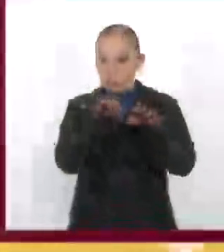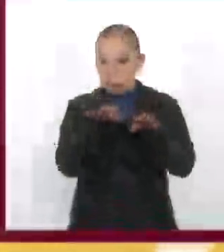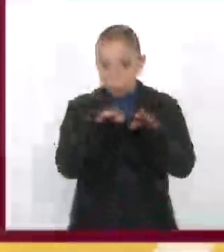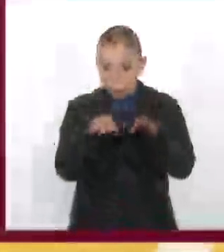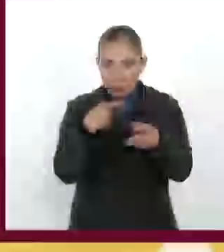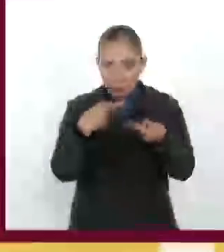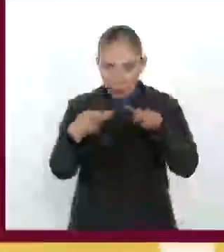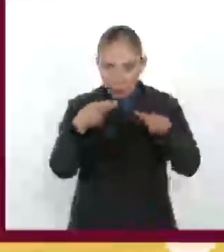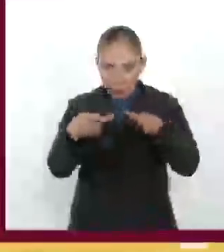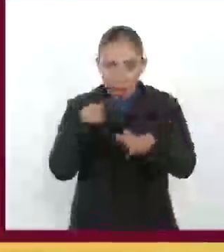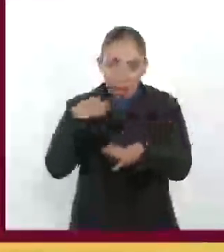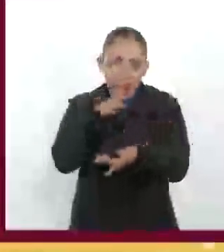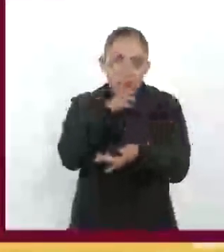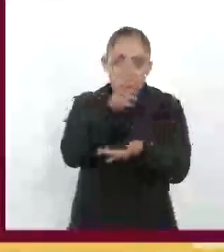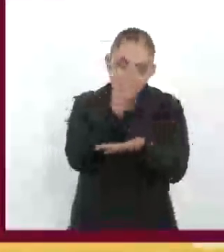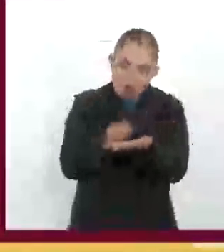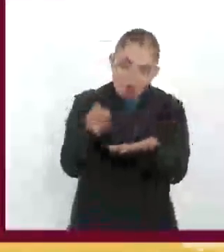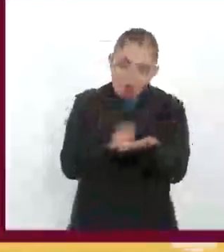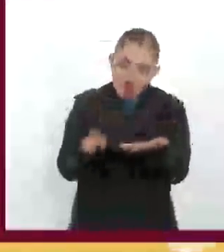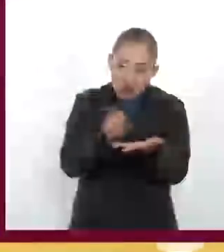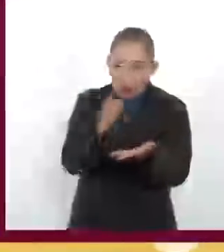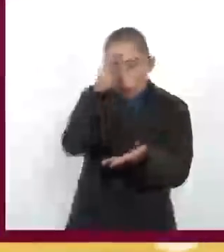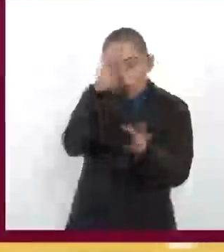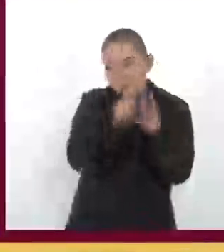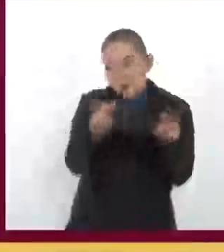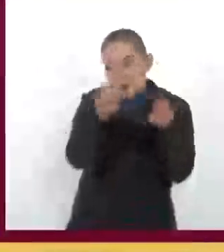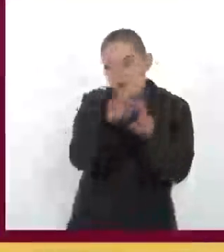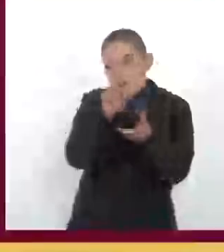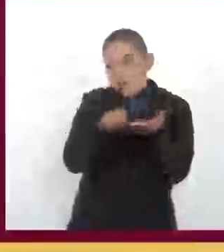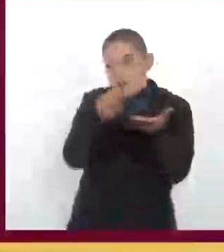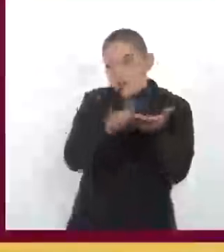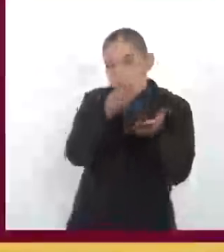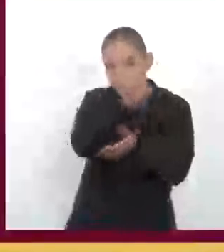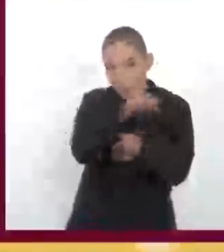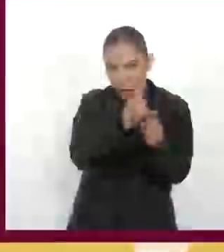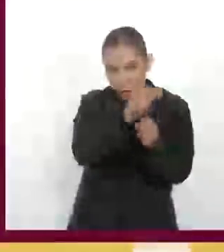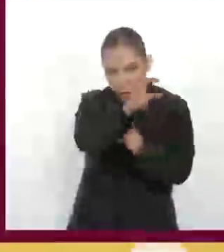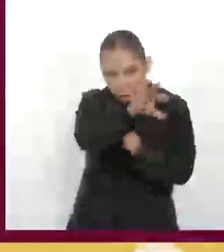Elaboren un reporte con la información encontrada y su análisis.